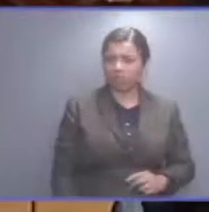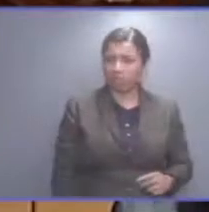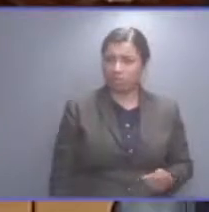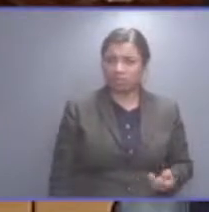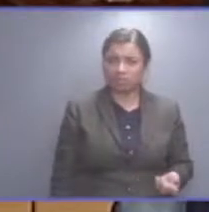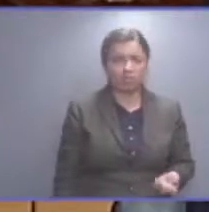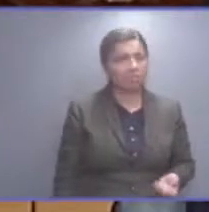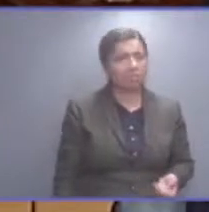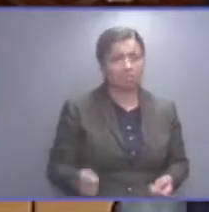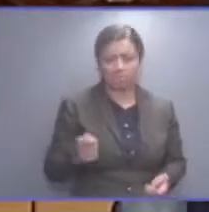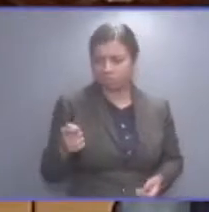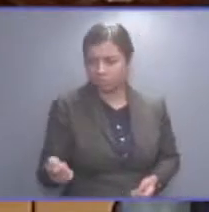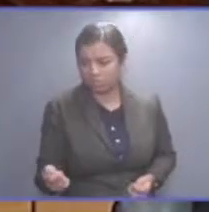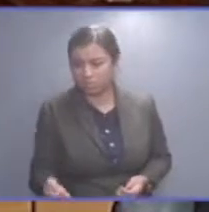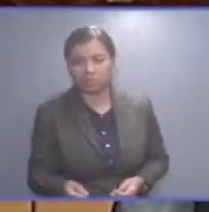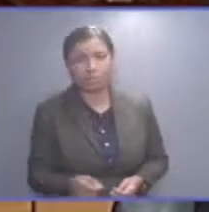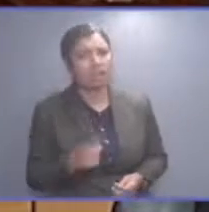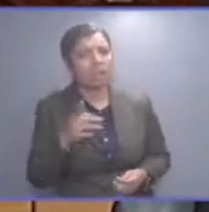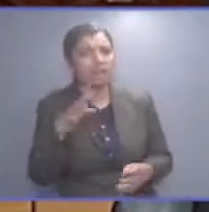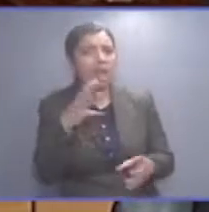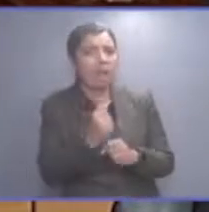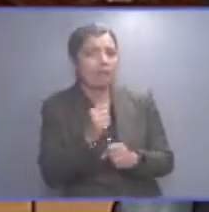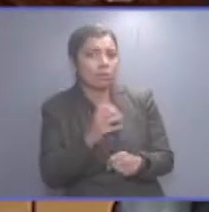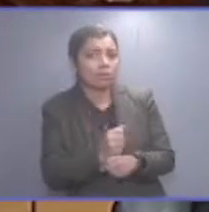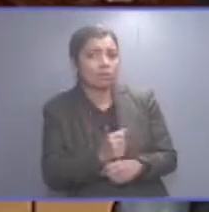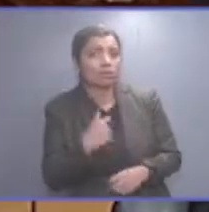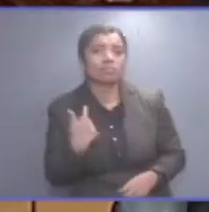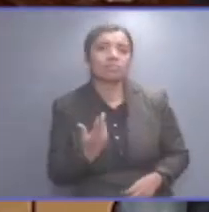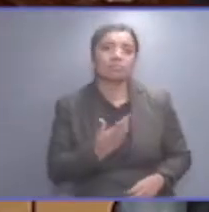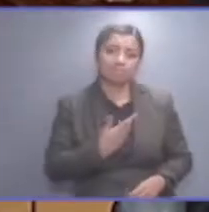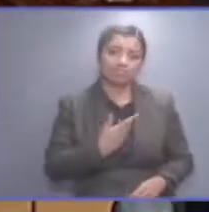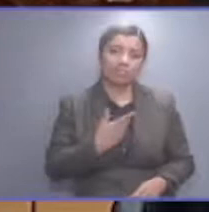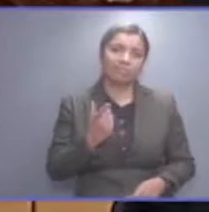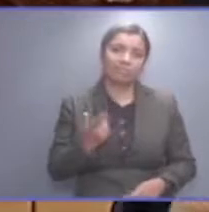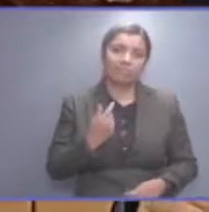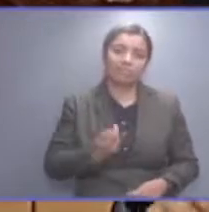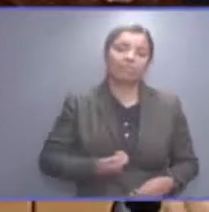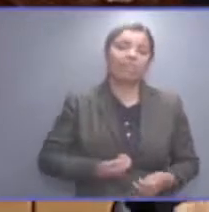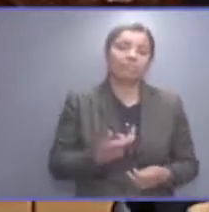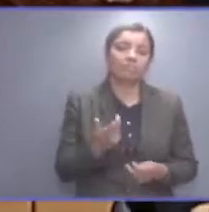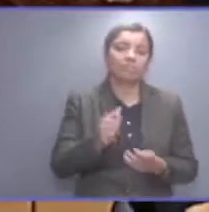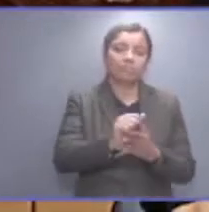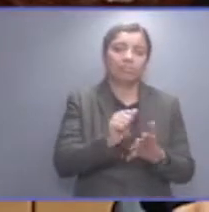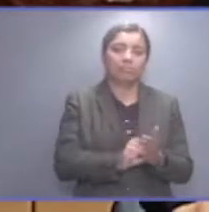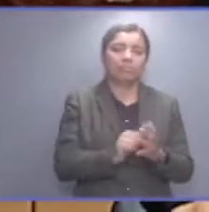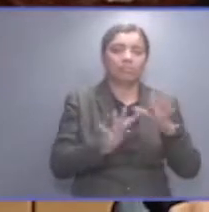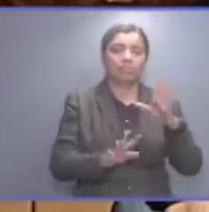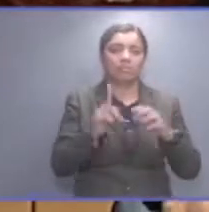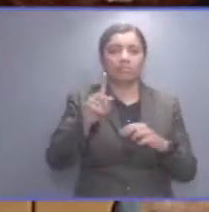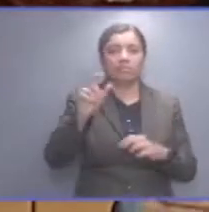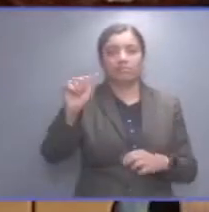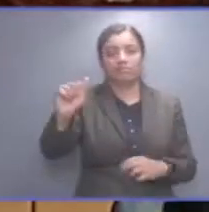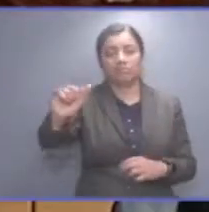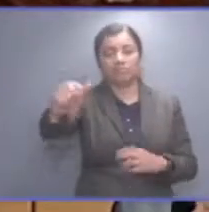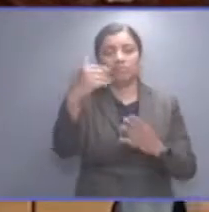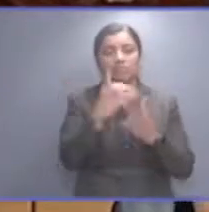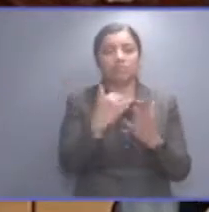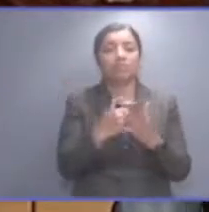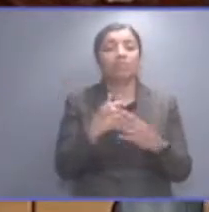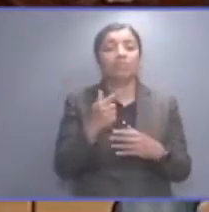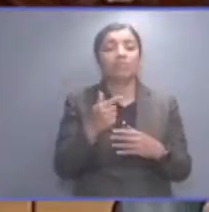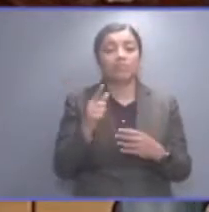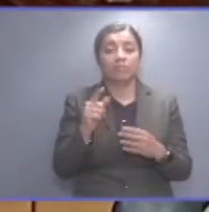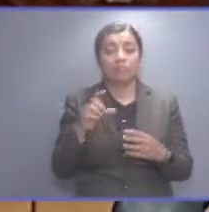Aquí viene un abuso. Y es lo que nosotros estamos estipulando en el artículo 11A sobre los efectos